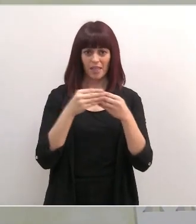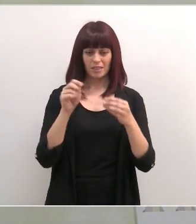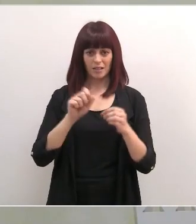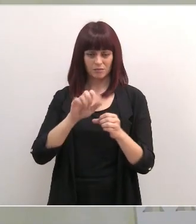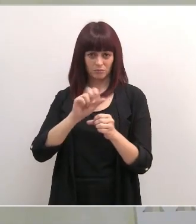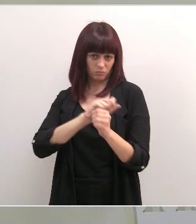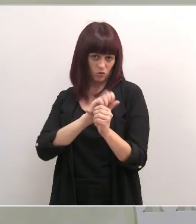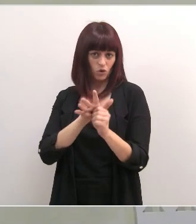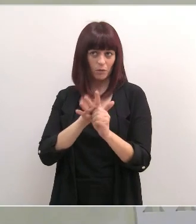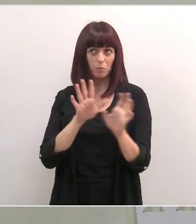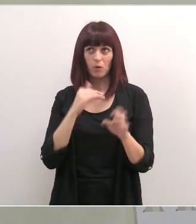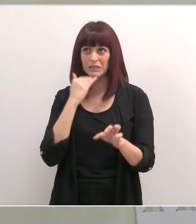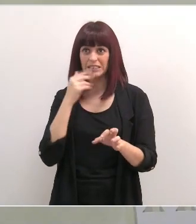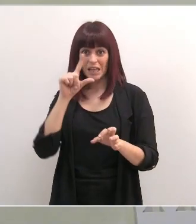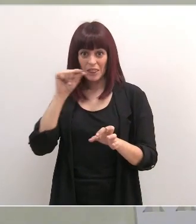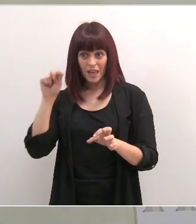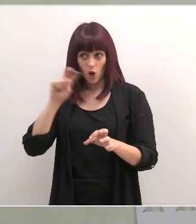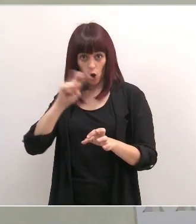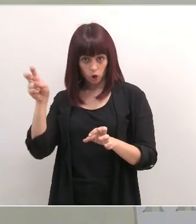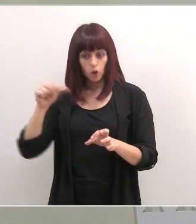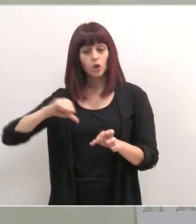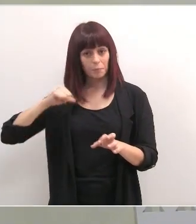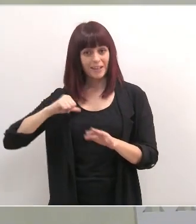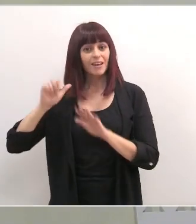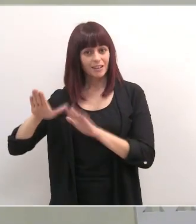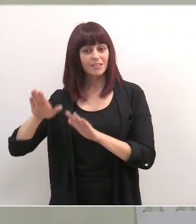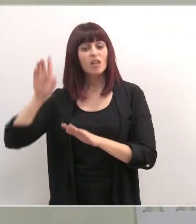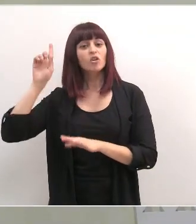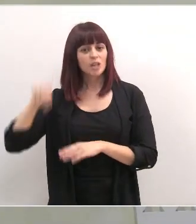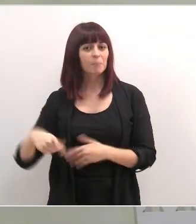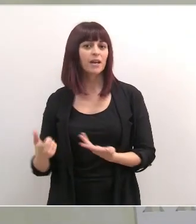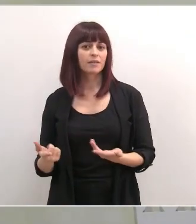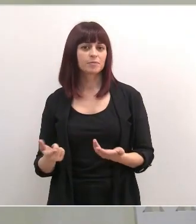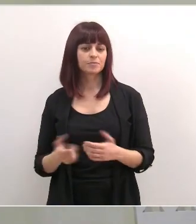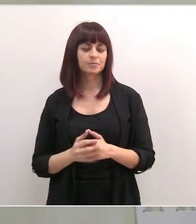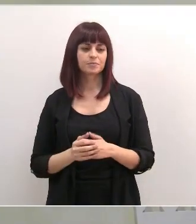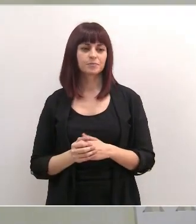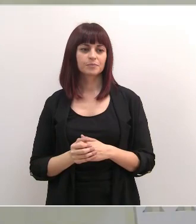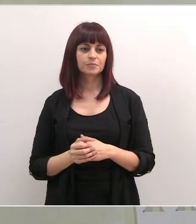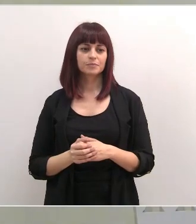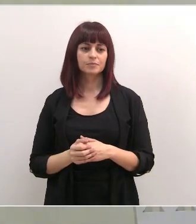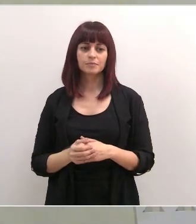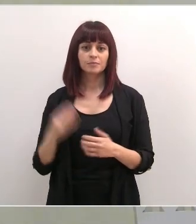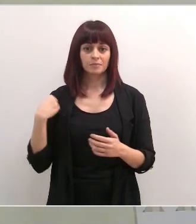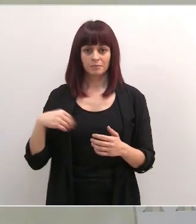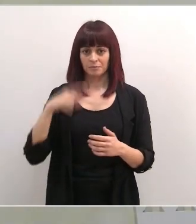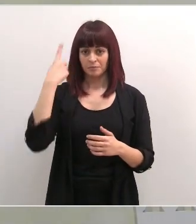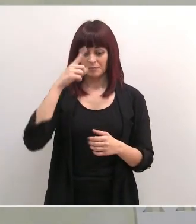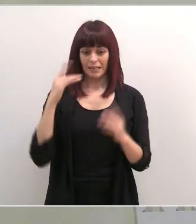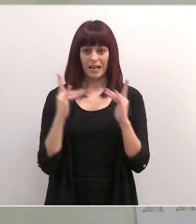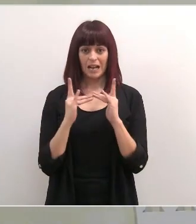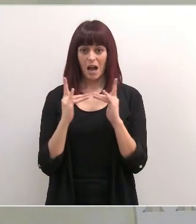otros casi 100 pacientes no COVID que están ingresados en nuestras unidades intensivos cuando nuestra ocupación, como saben, nuestras camas